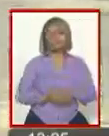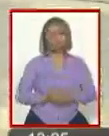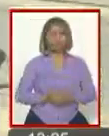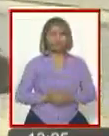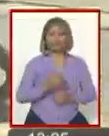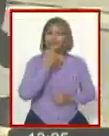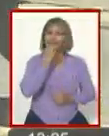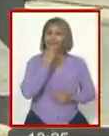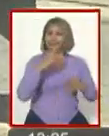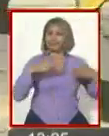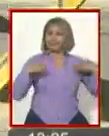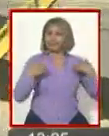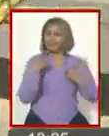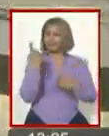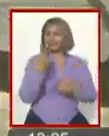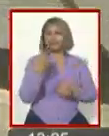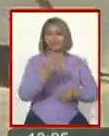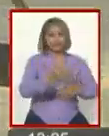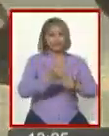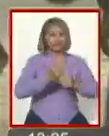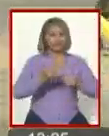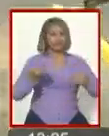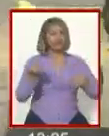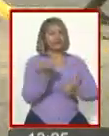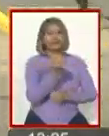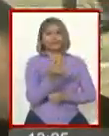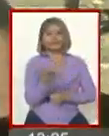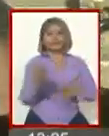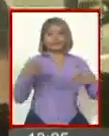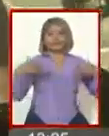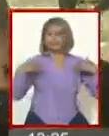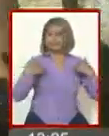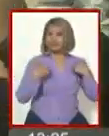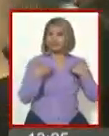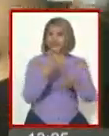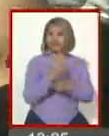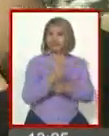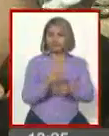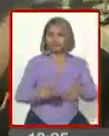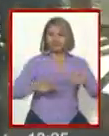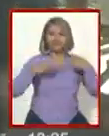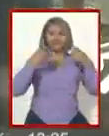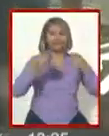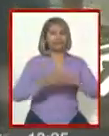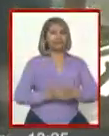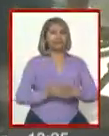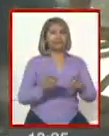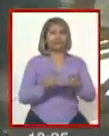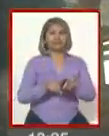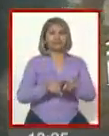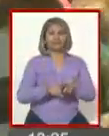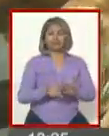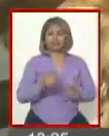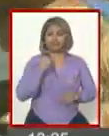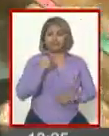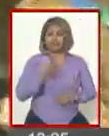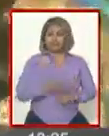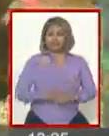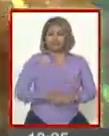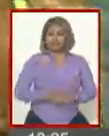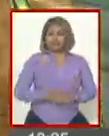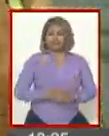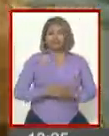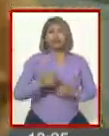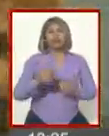soy amante de los animales, siempre recojo a veces un perrito callejero, lo cuido bien y lo regalo luego. Por su lado, el comandante del Centro